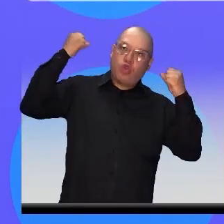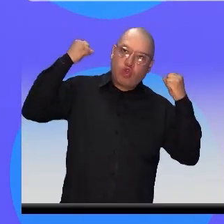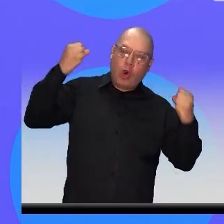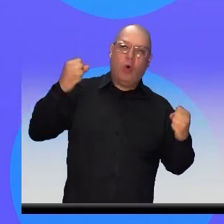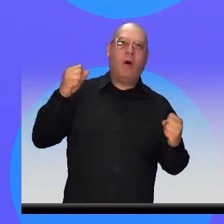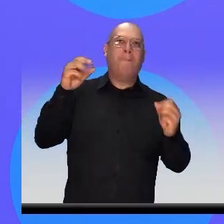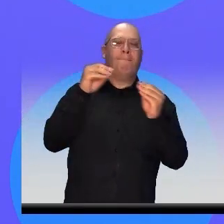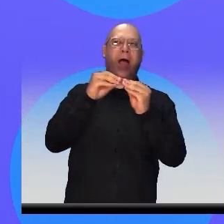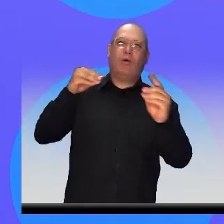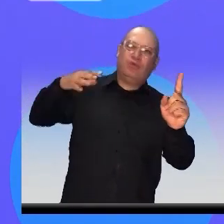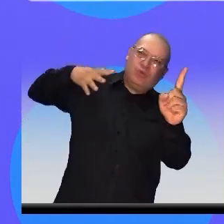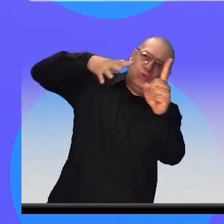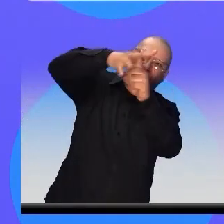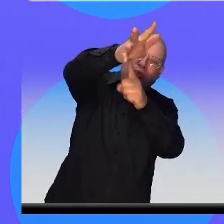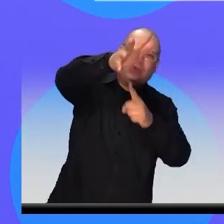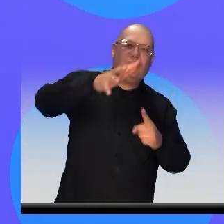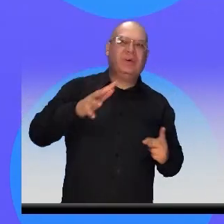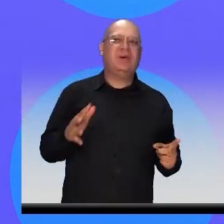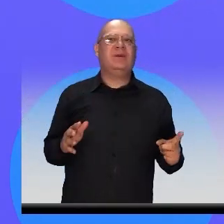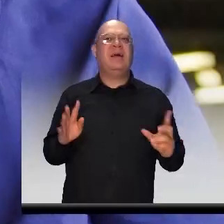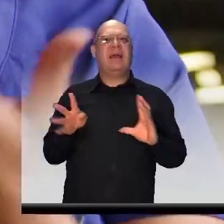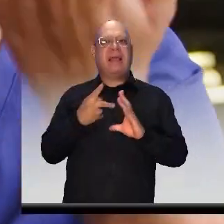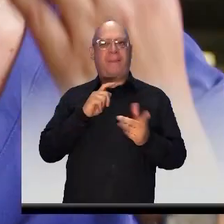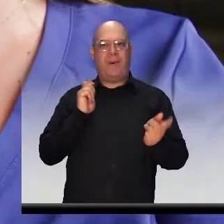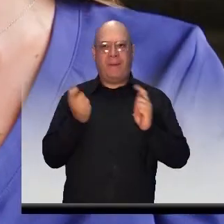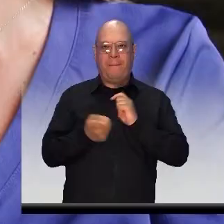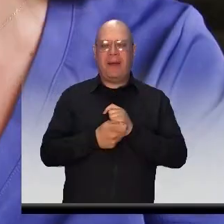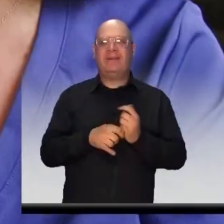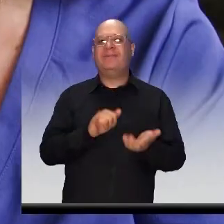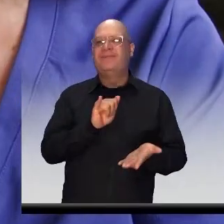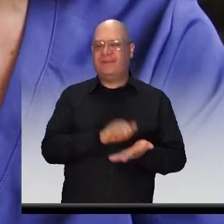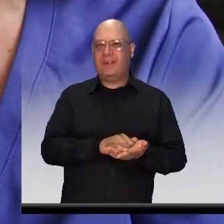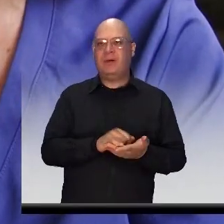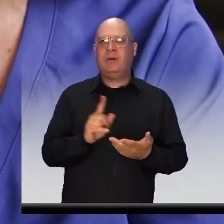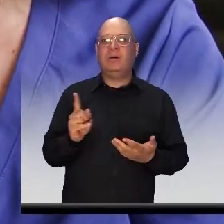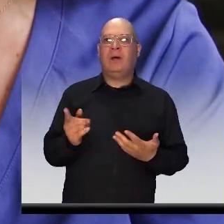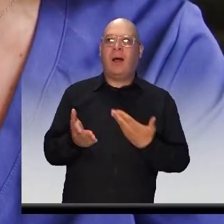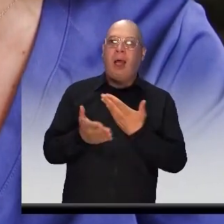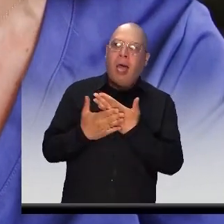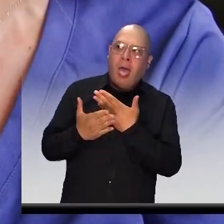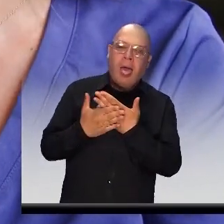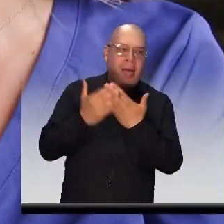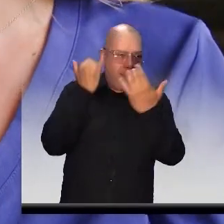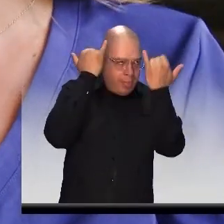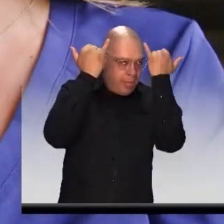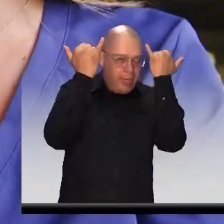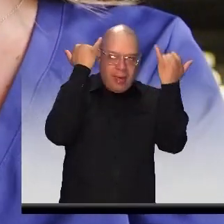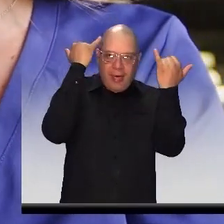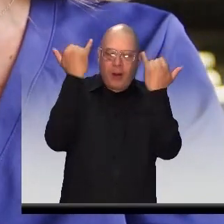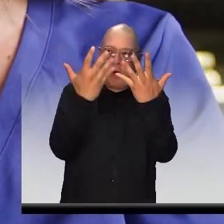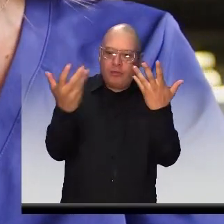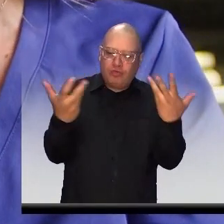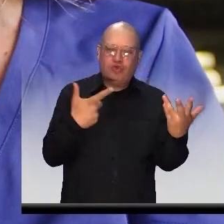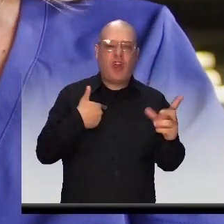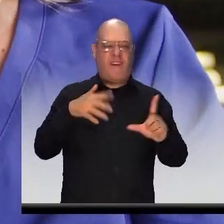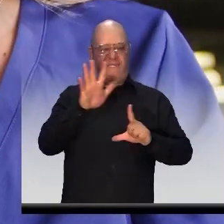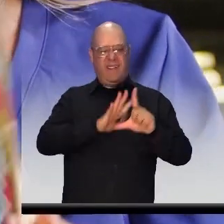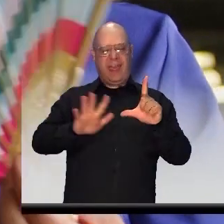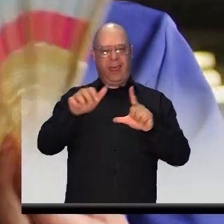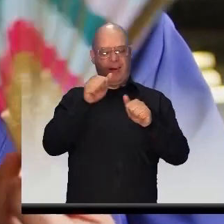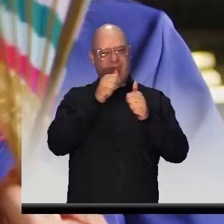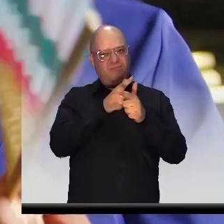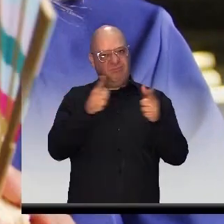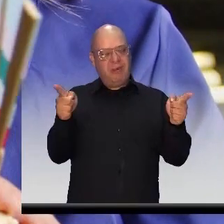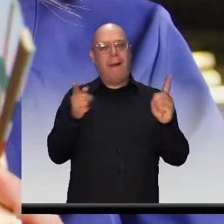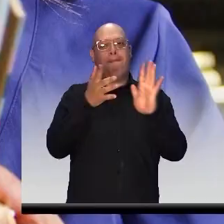contaminación, el cambio climático, así es. No, ustedes me están dando tantas ideas para este podcast que voy a hacer todo sobre este tema. Es